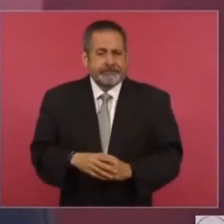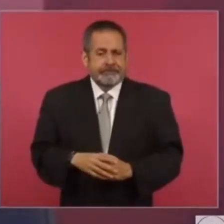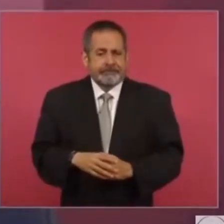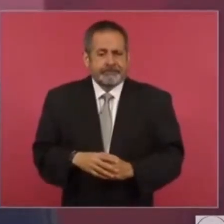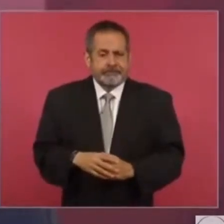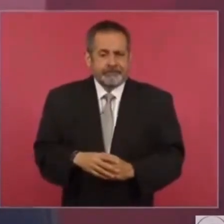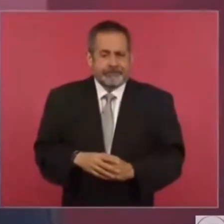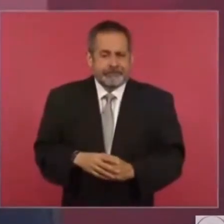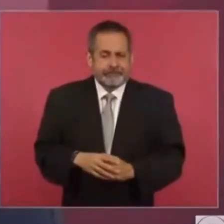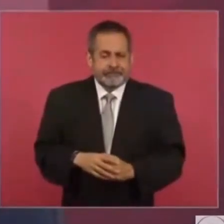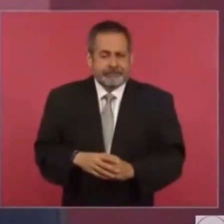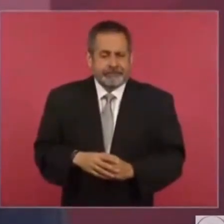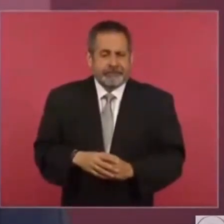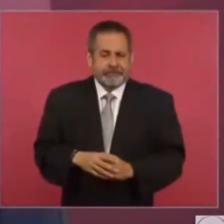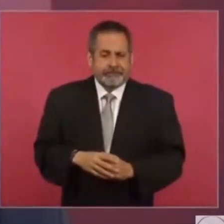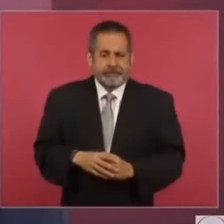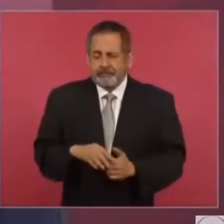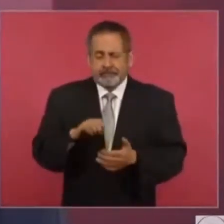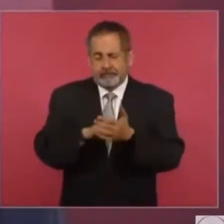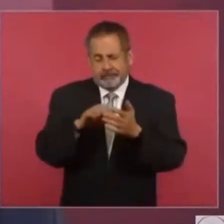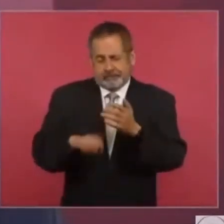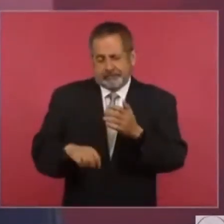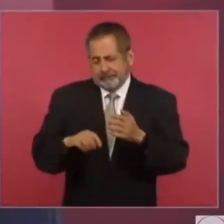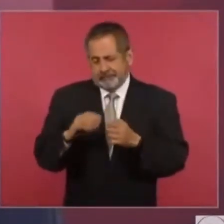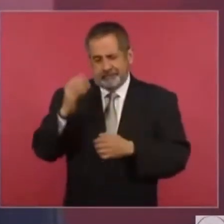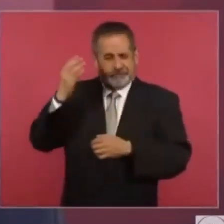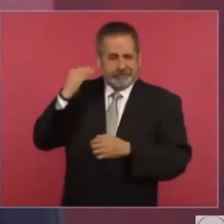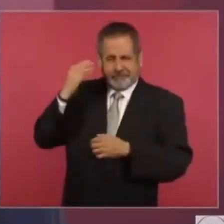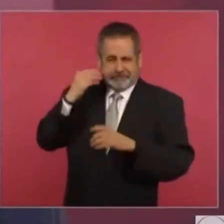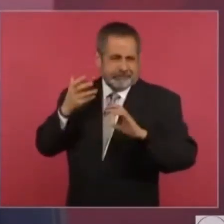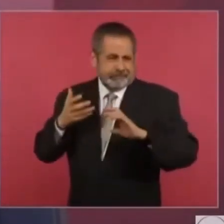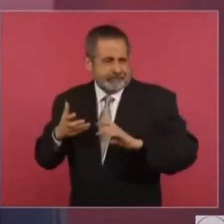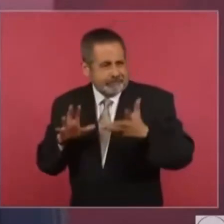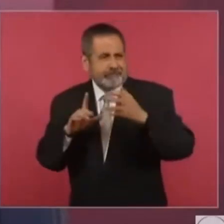en una tragedia como esta